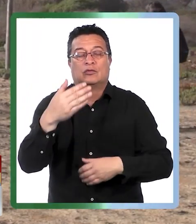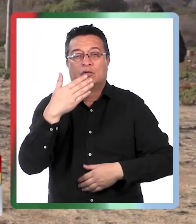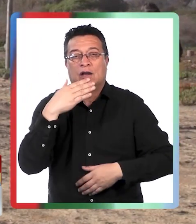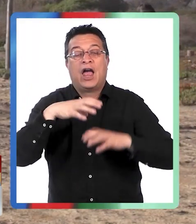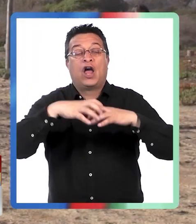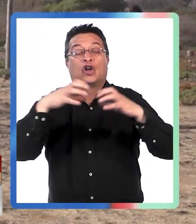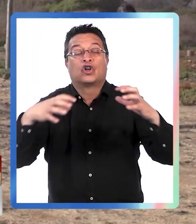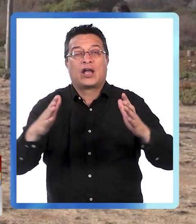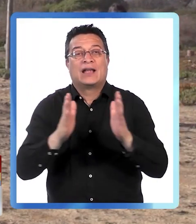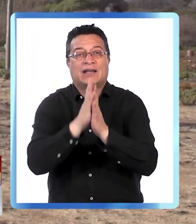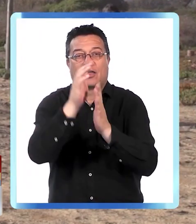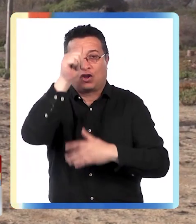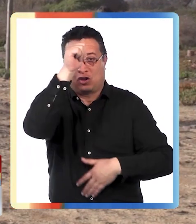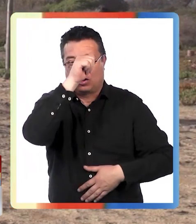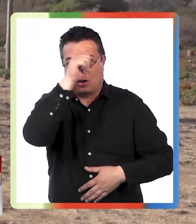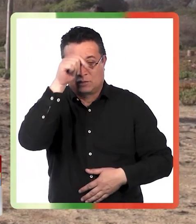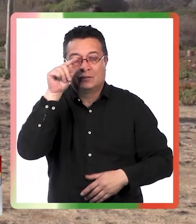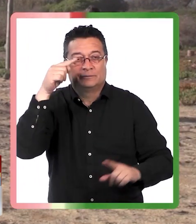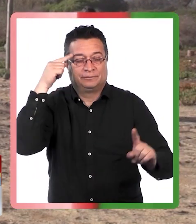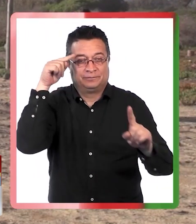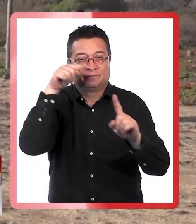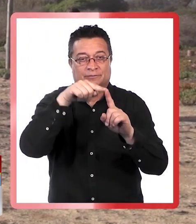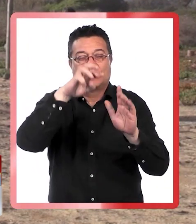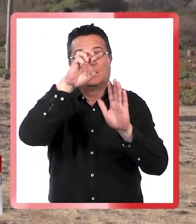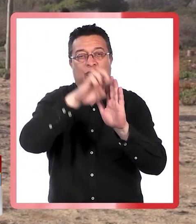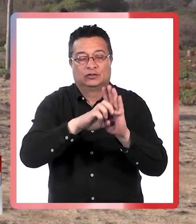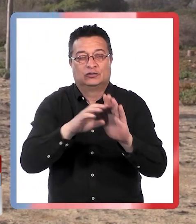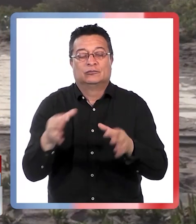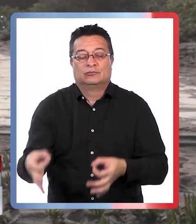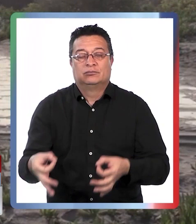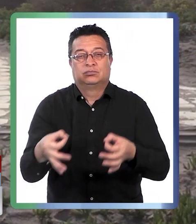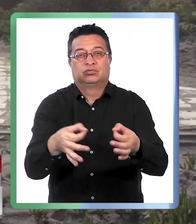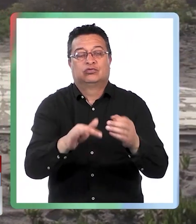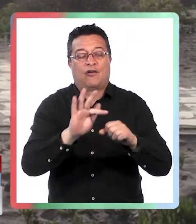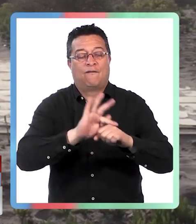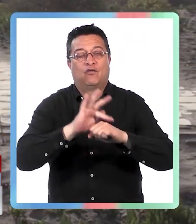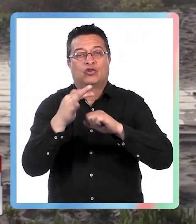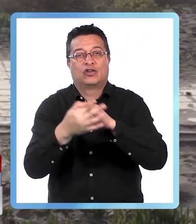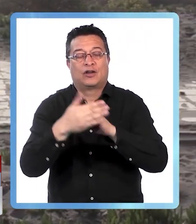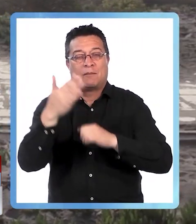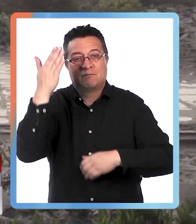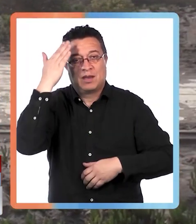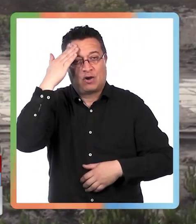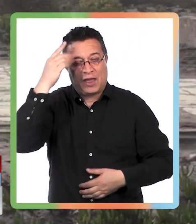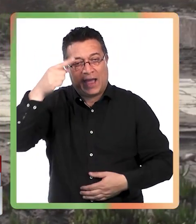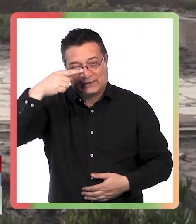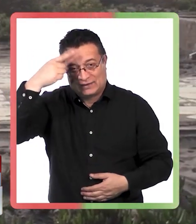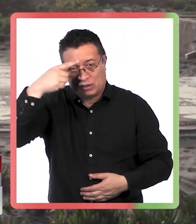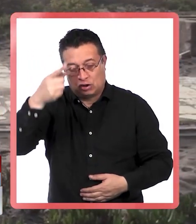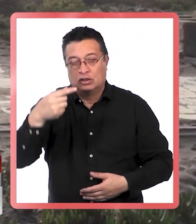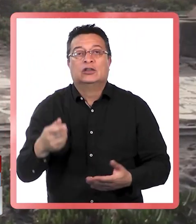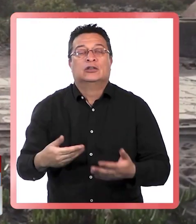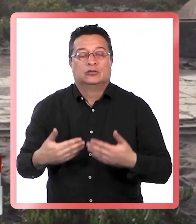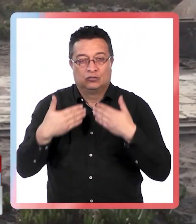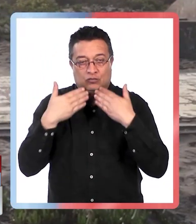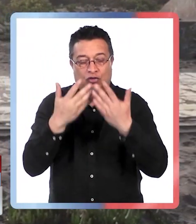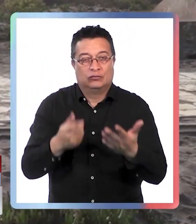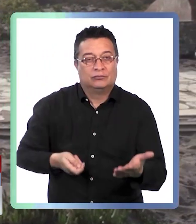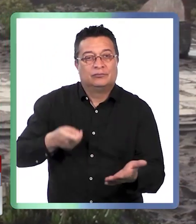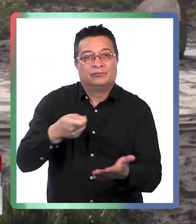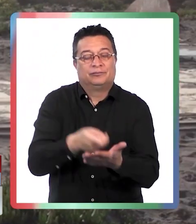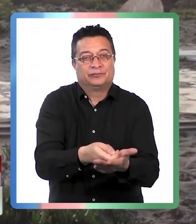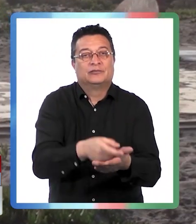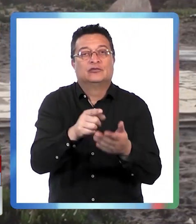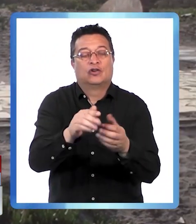Santo Domingo es la finalidad del proyecto presentado por la Fundación por la Memoria de San Antonio, el que se hizo acreedor a su financiamiento a través